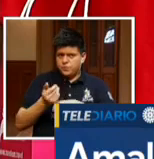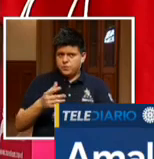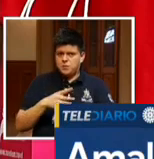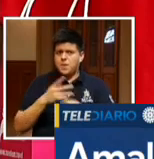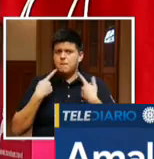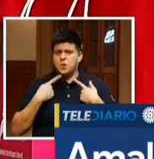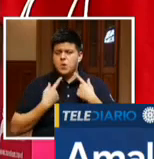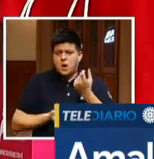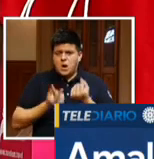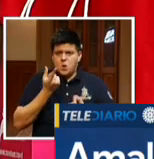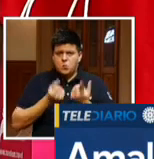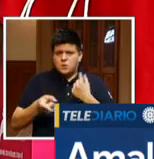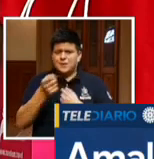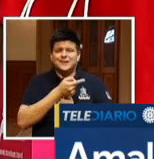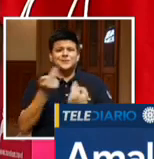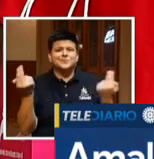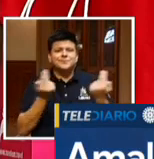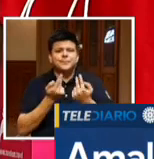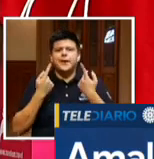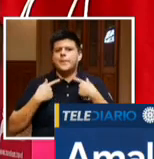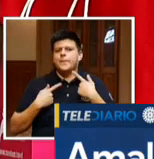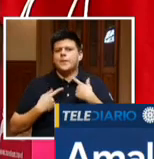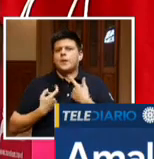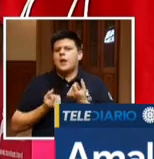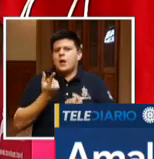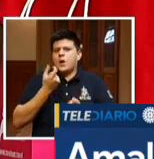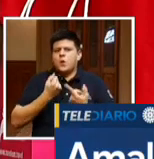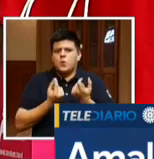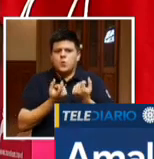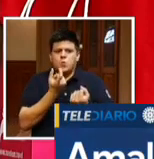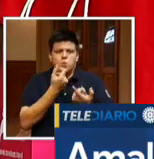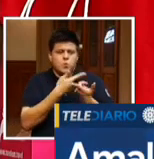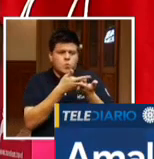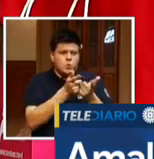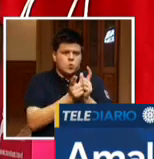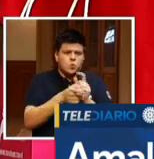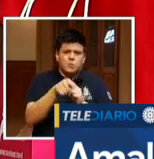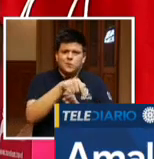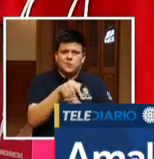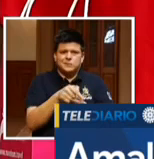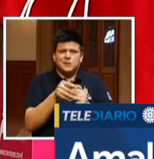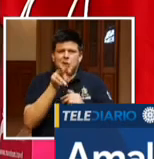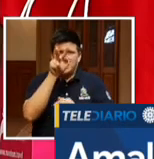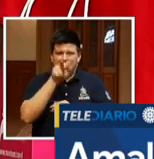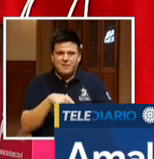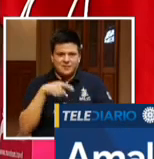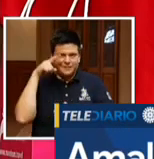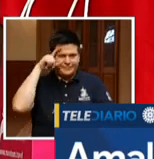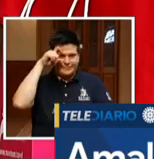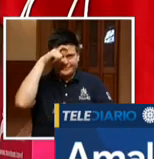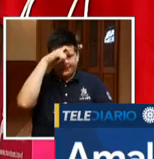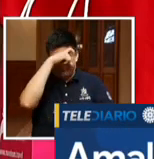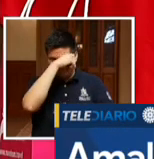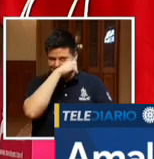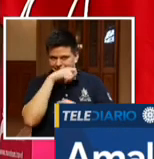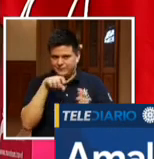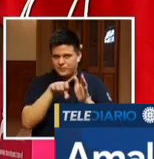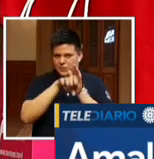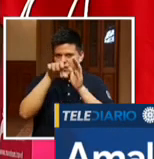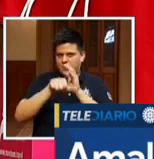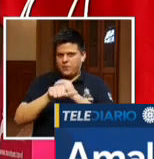pacientes que lo están requiriendo. Hay algunos grupos particularmente que han sido difíciles. Por ejemplo, el